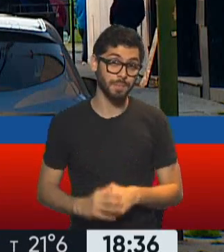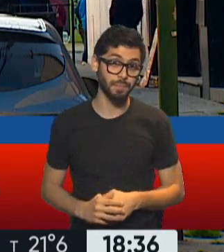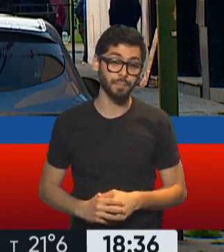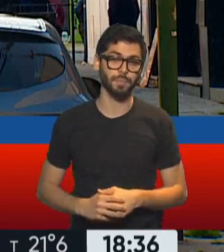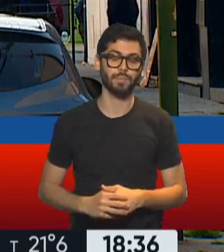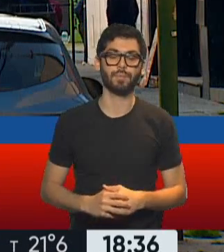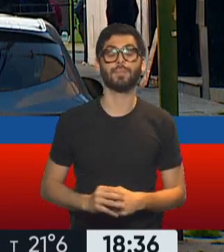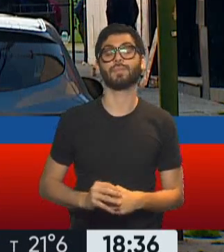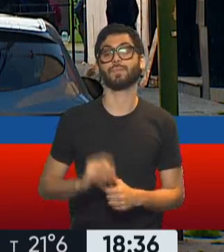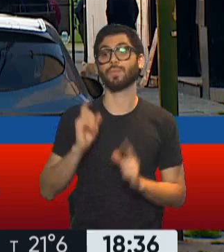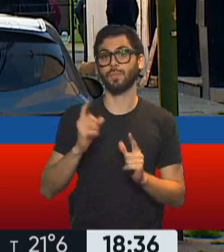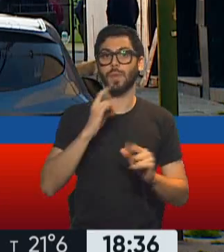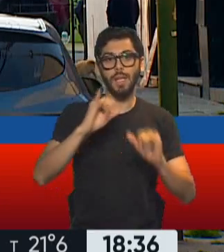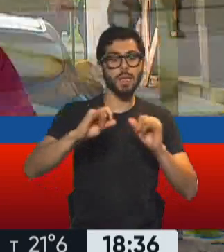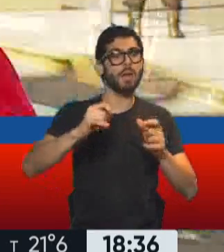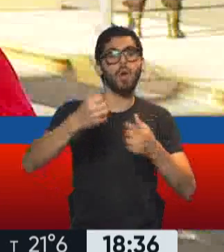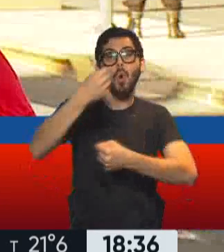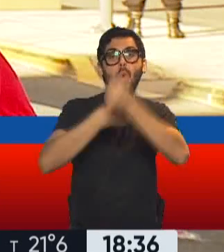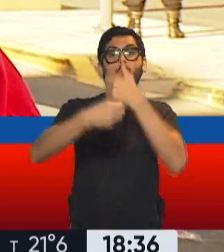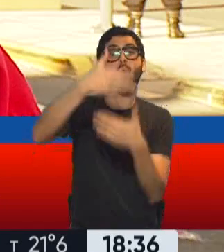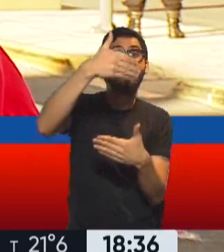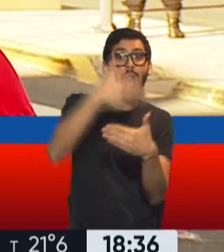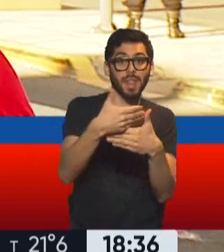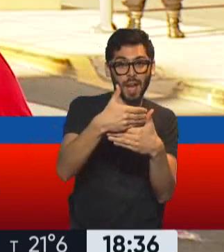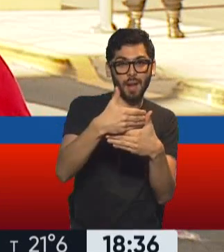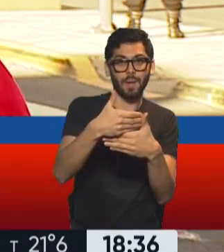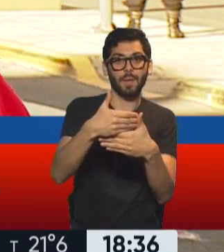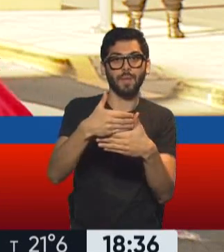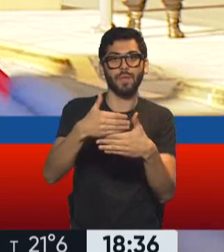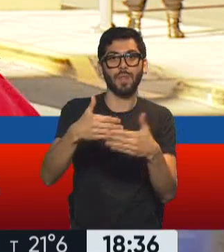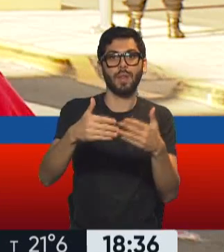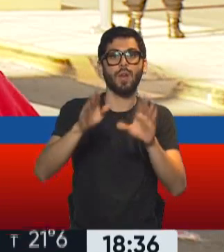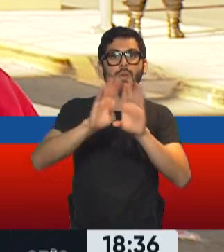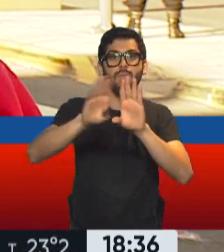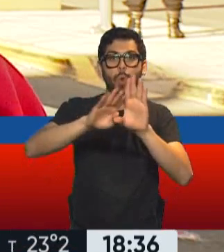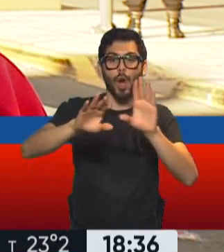También aconsejamos cerrar las ventanas y poner toallas húmedas debajo de las rendijas para no